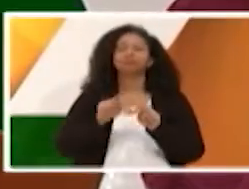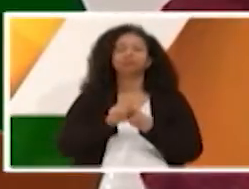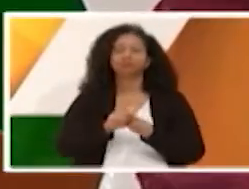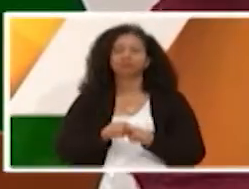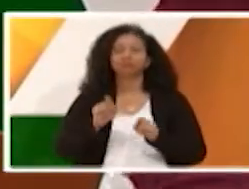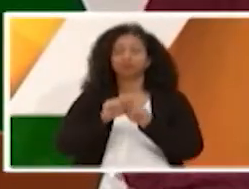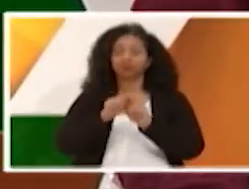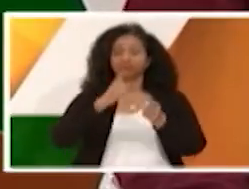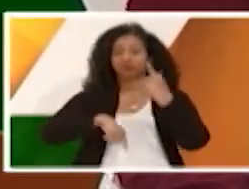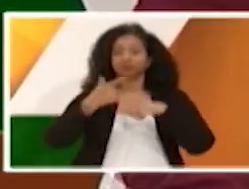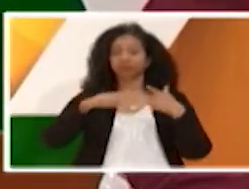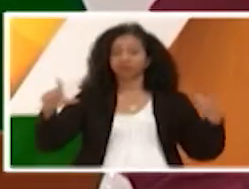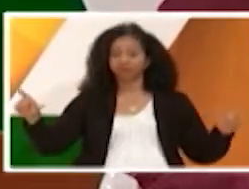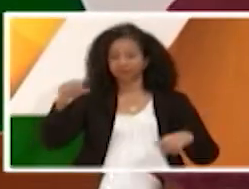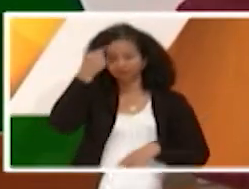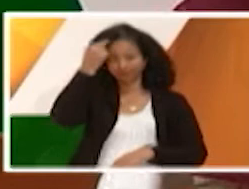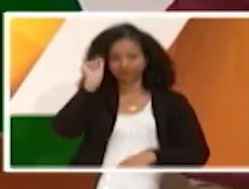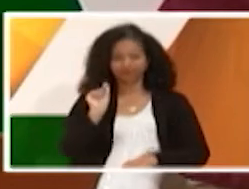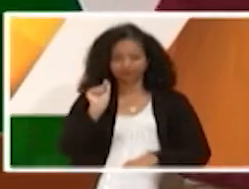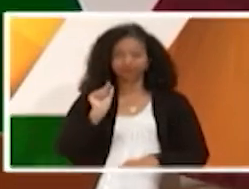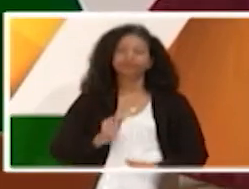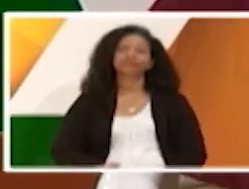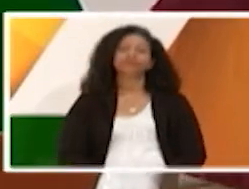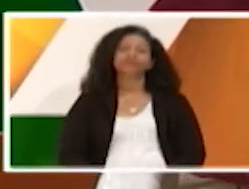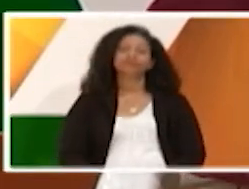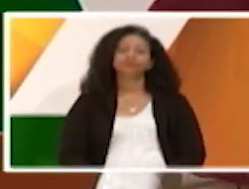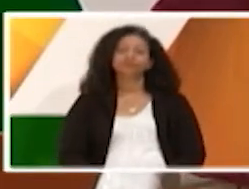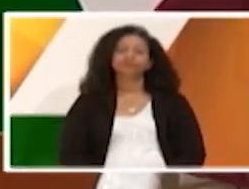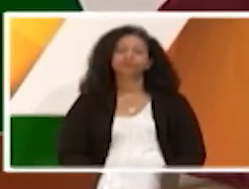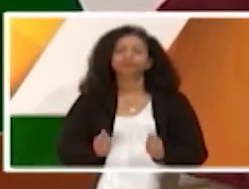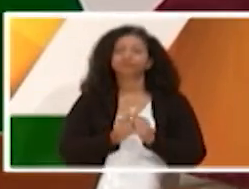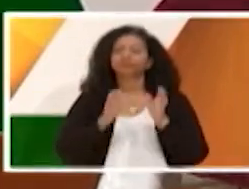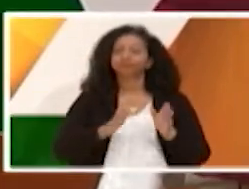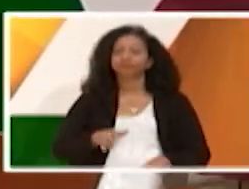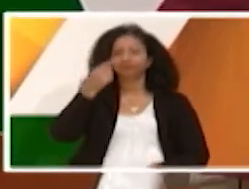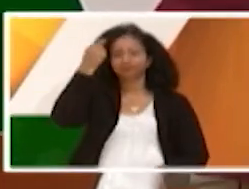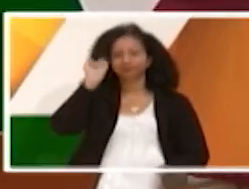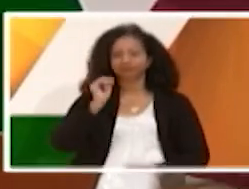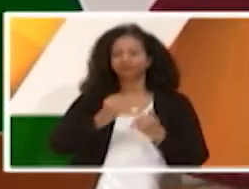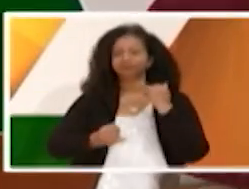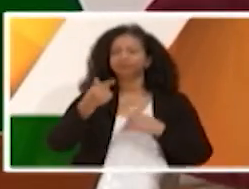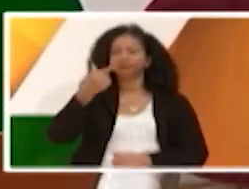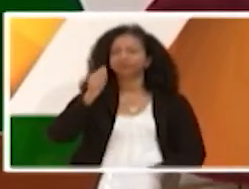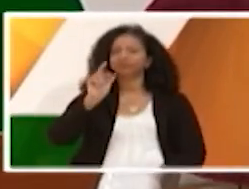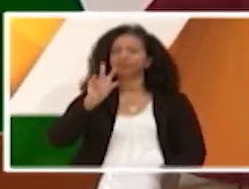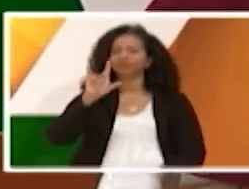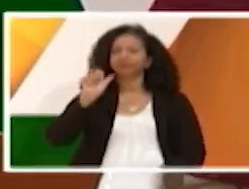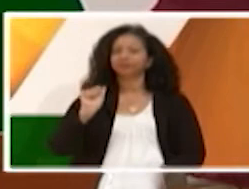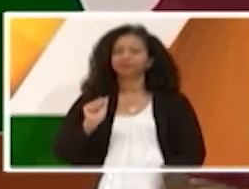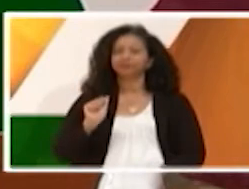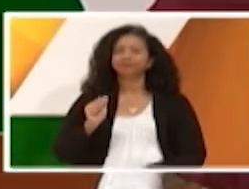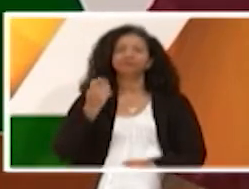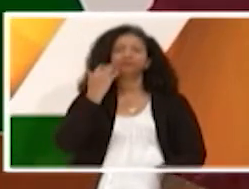en lenguaje de señas tenemos a Gracie, compañera Gracie García. Pedro Pablo se quedó por ahí, no